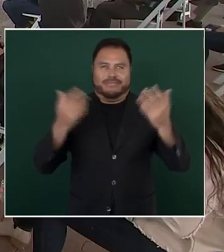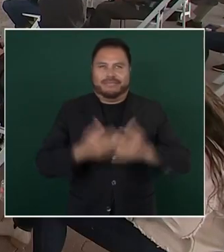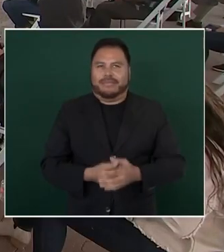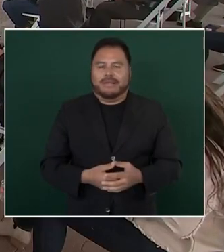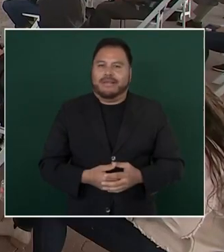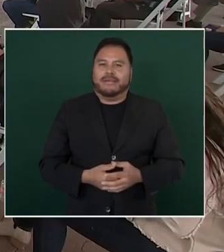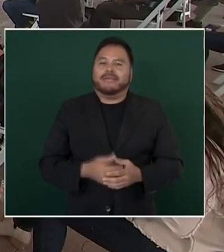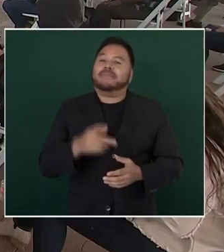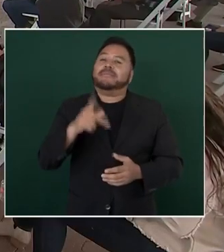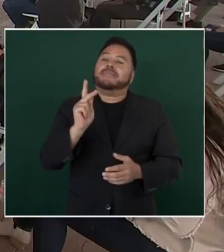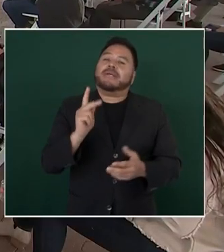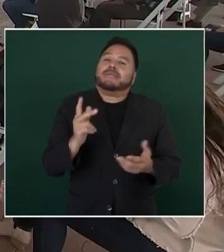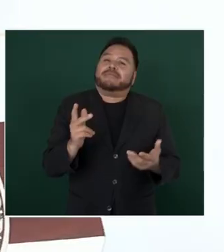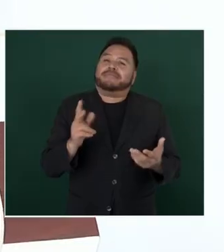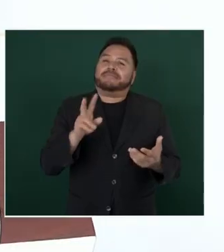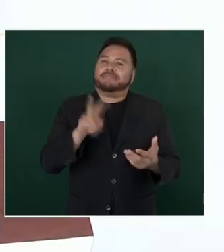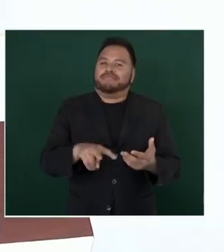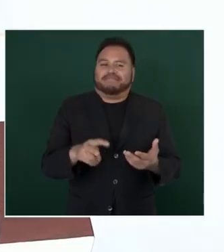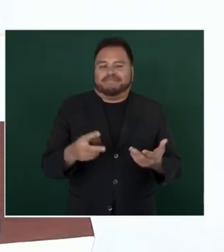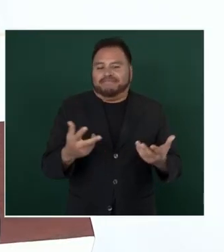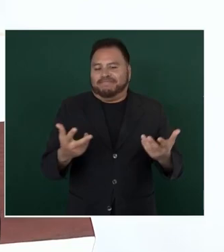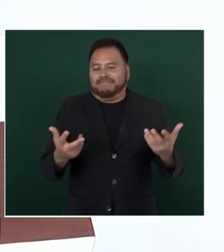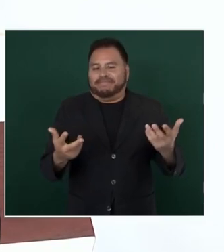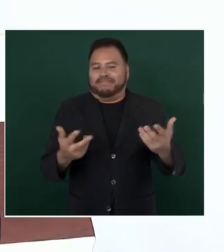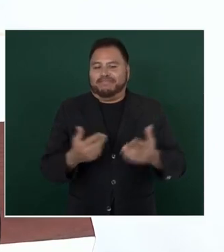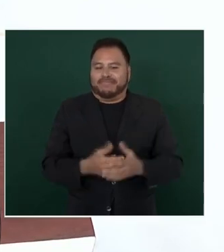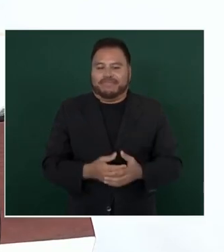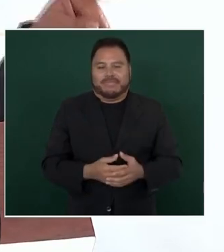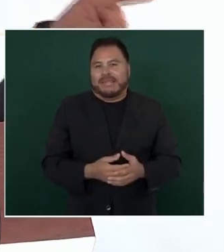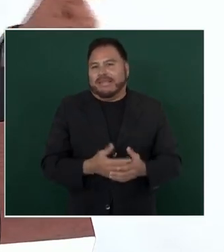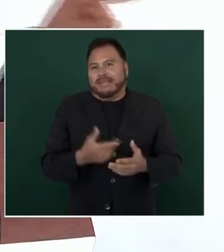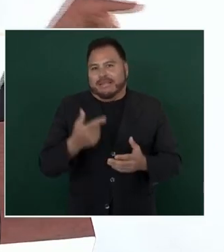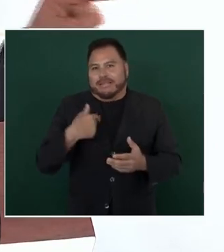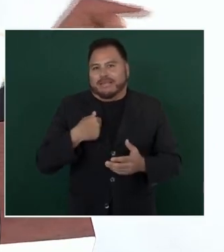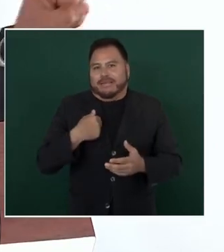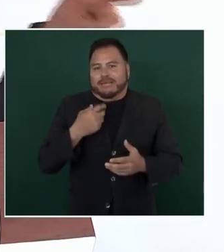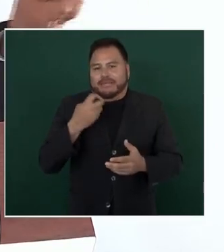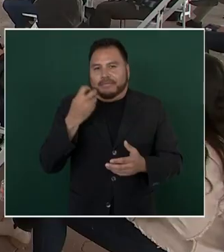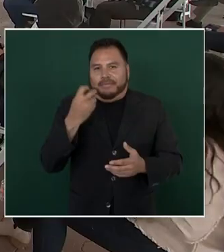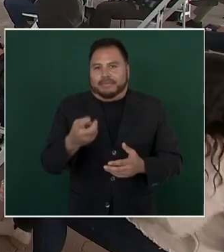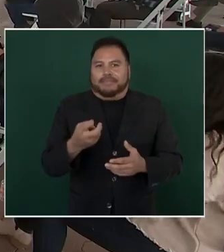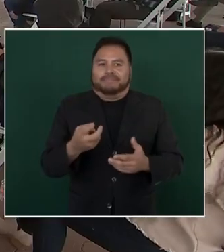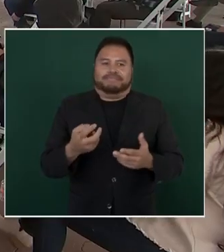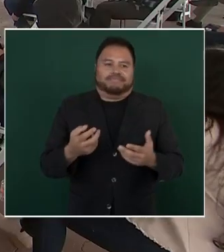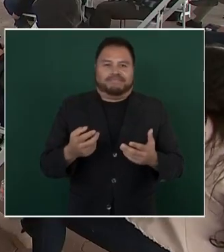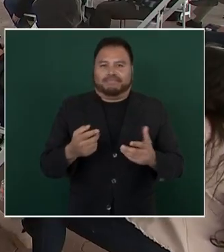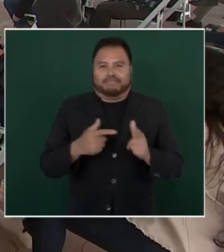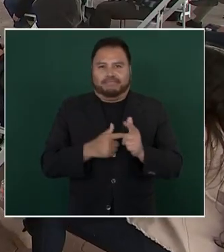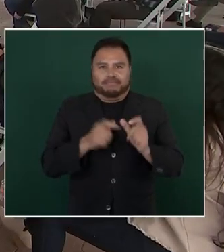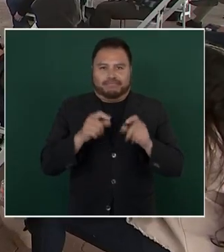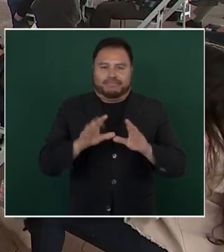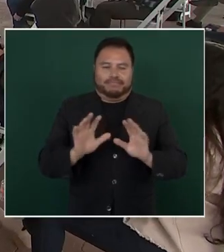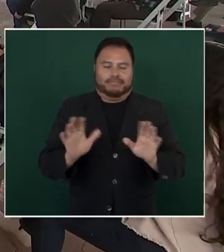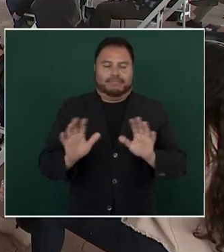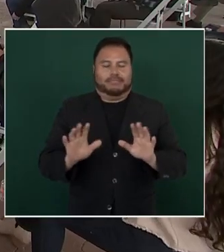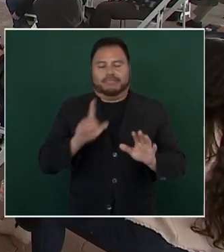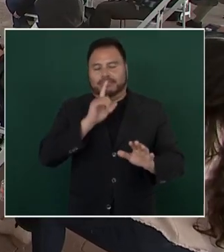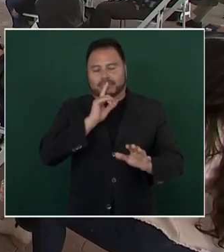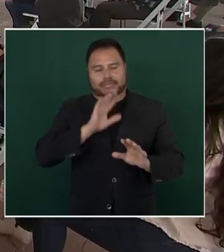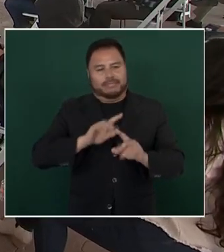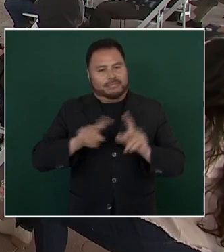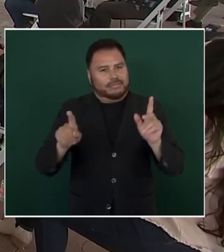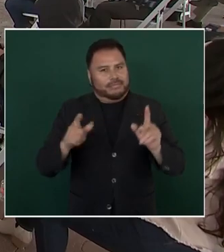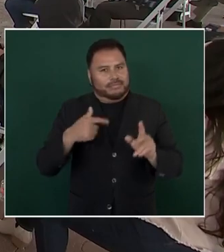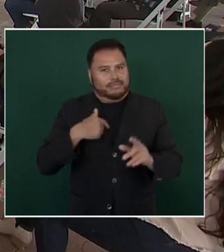Pero no vamos a caer en eso, sí, exactamente. Sí. Tienes mucha razón. No